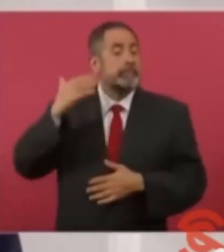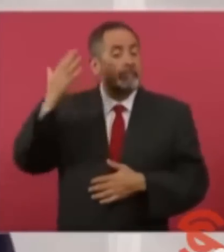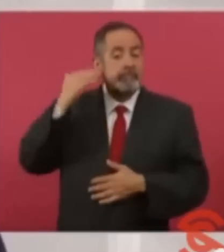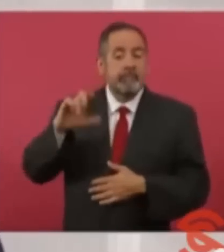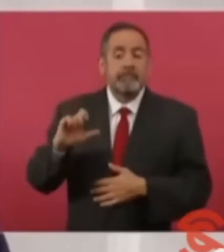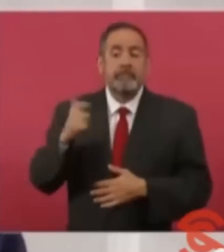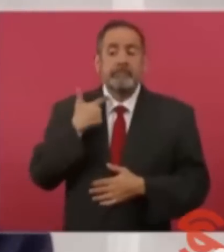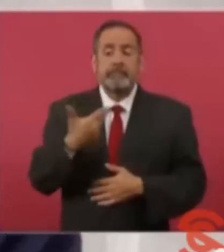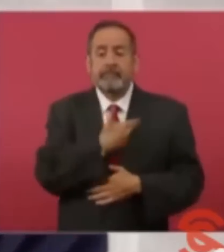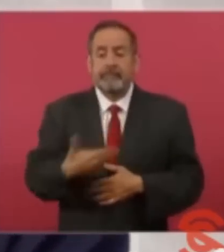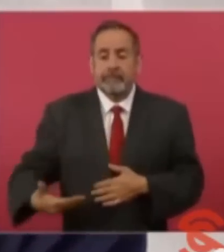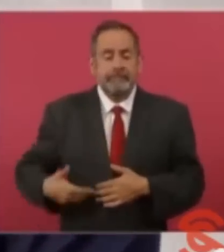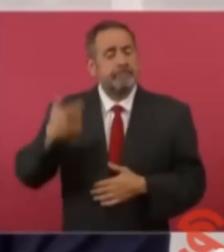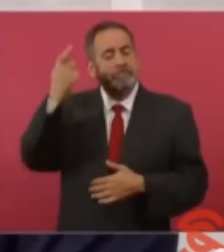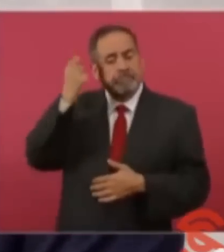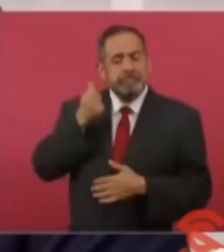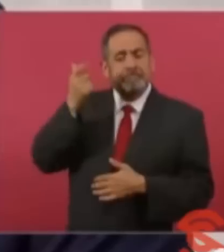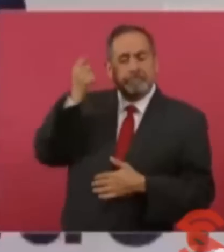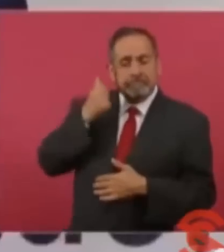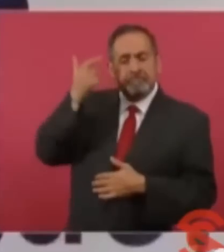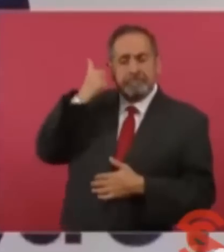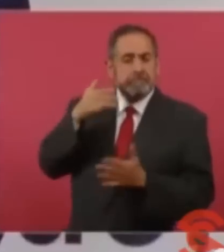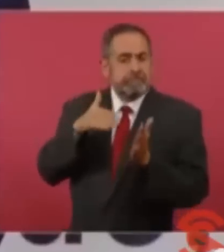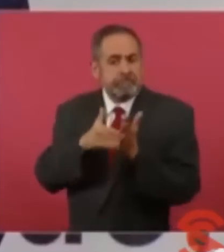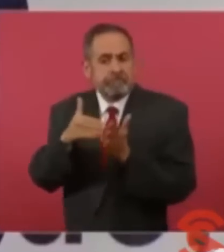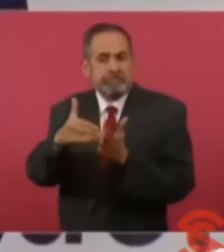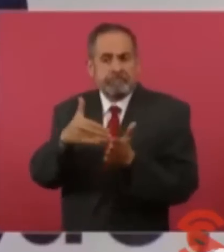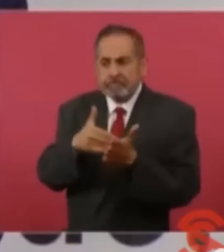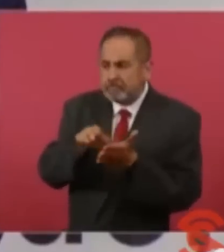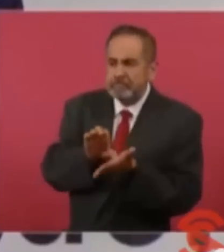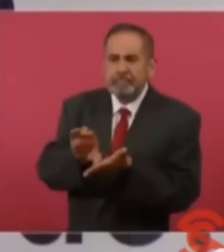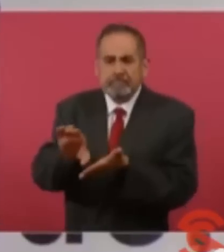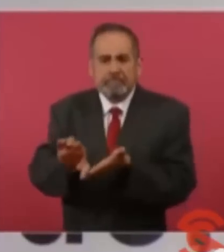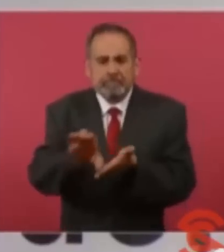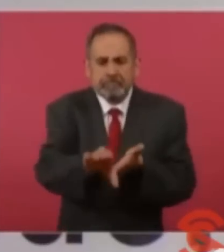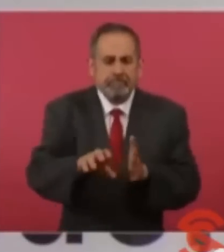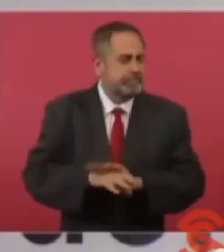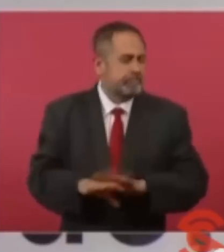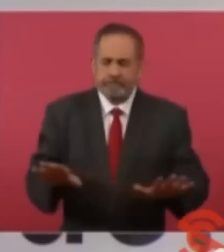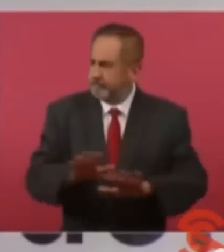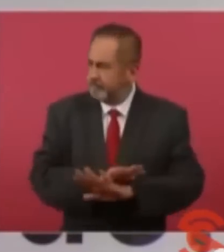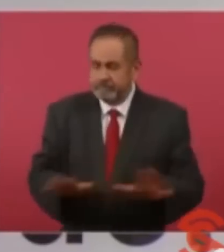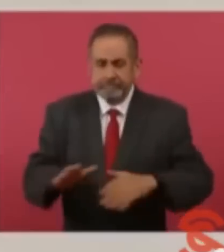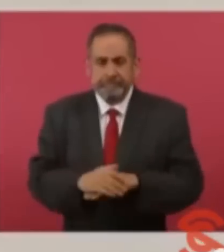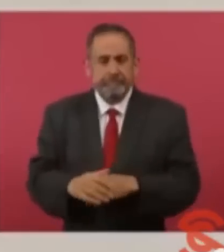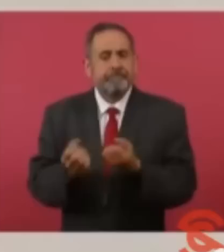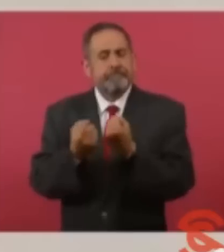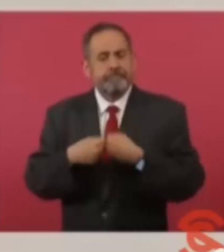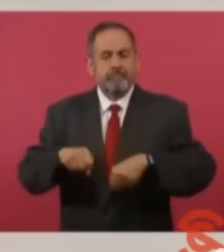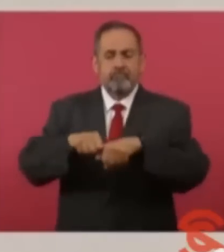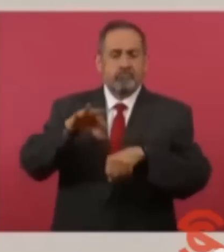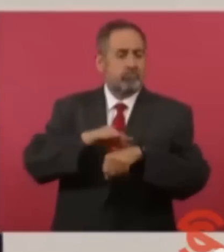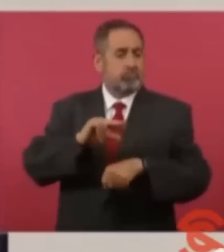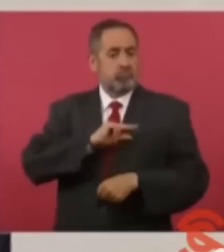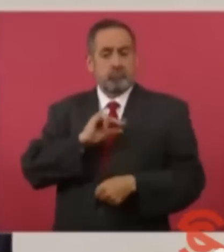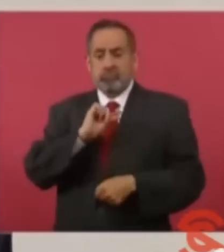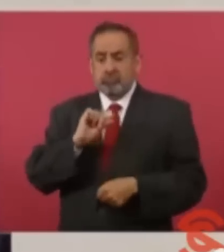a expresidentes, ni servicio médico privado, ni cajas de ahorro